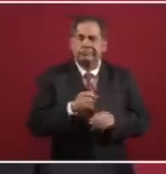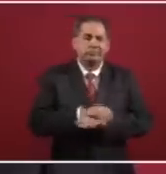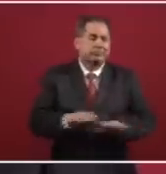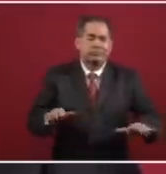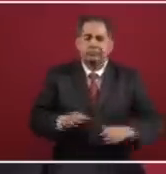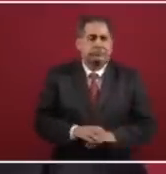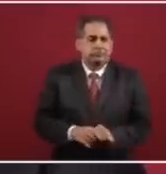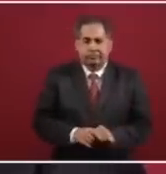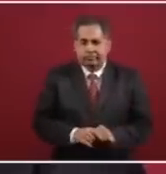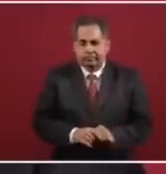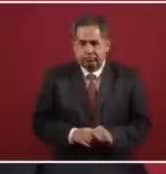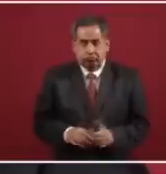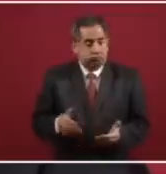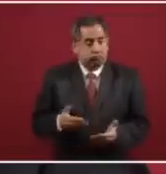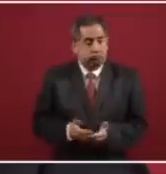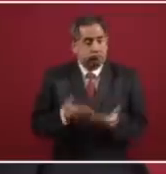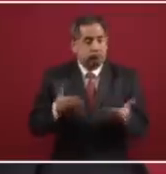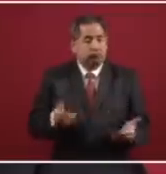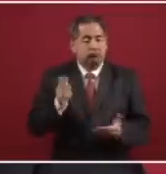ahora